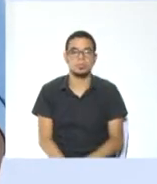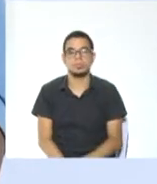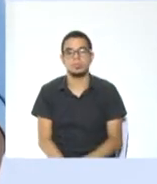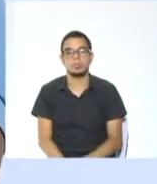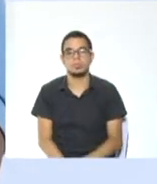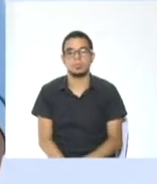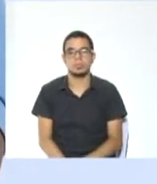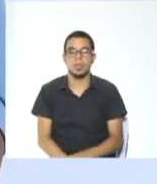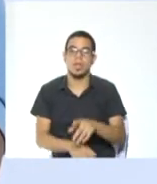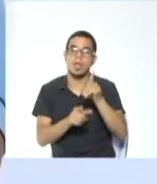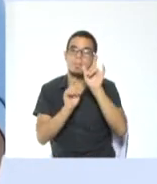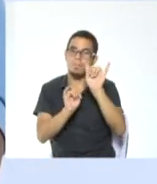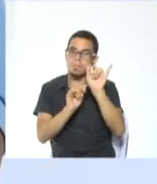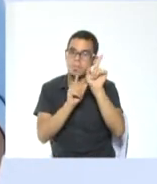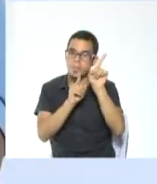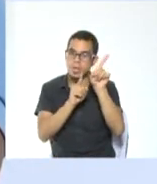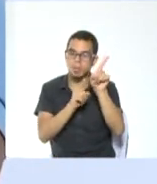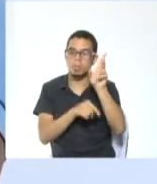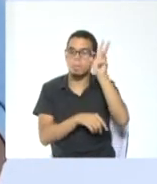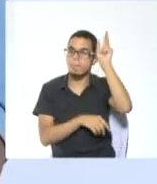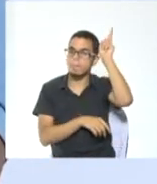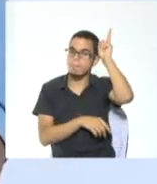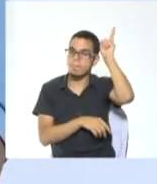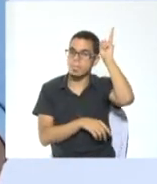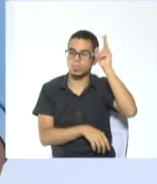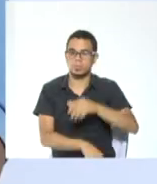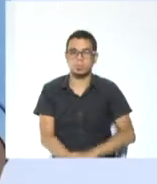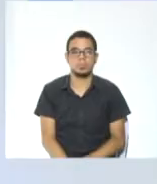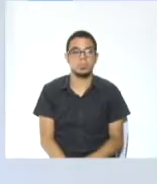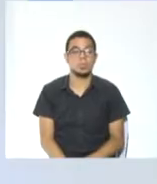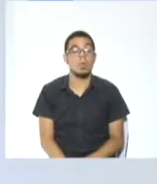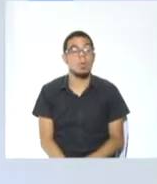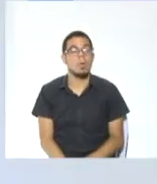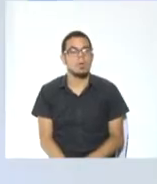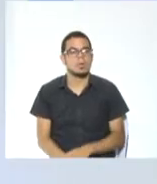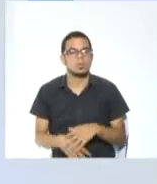febrero de 1854 en Perú.